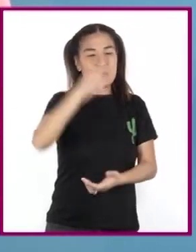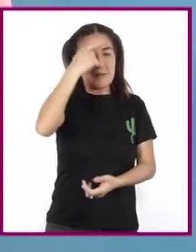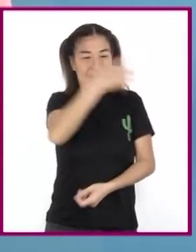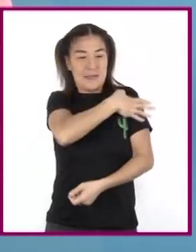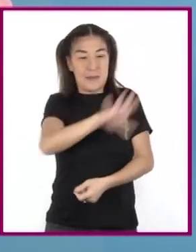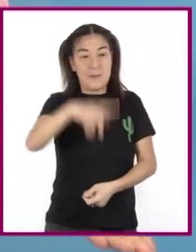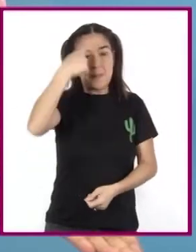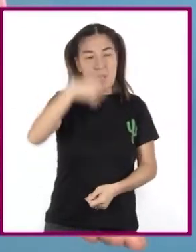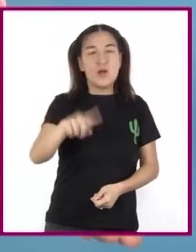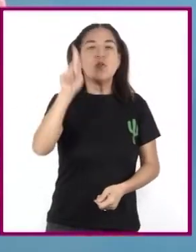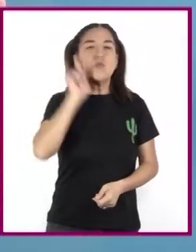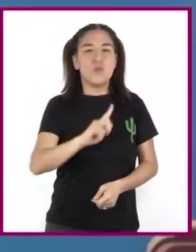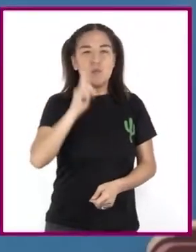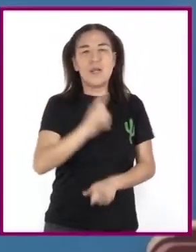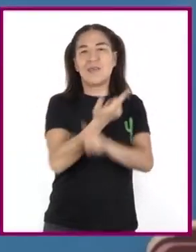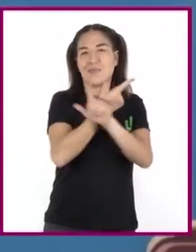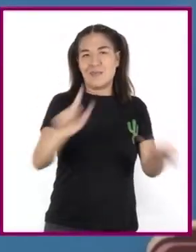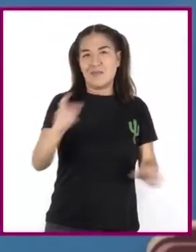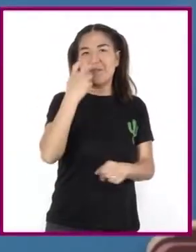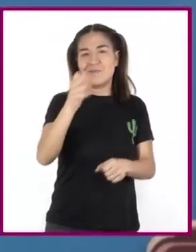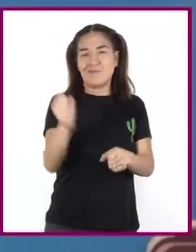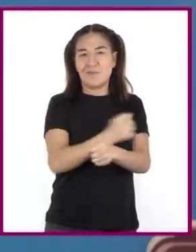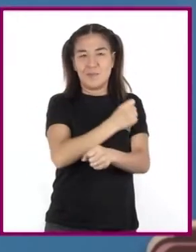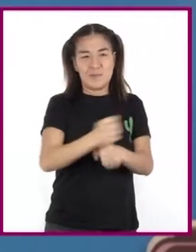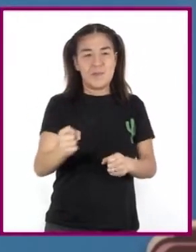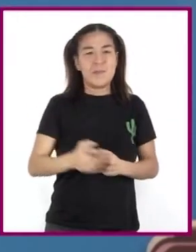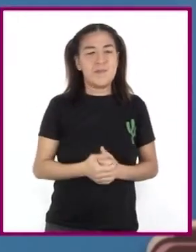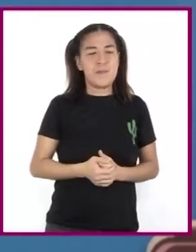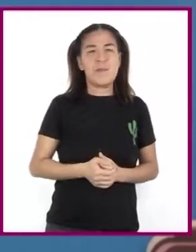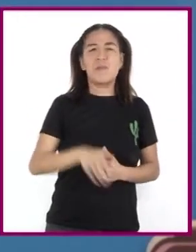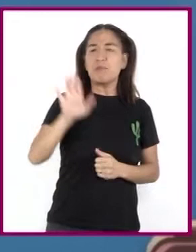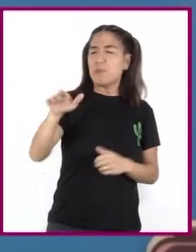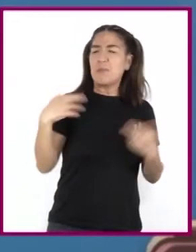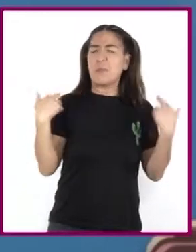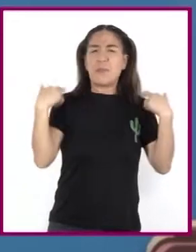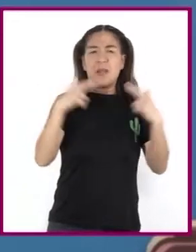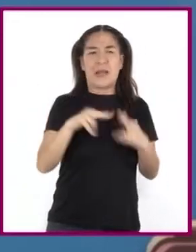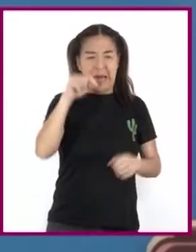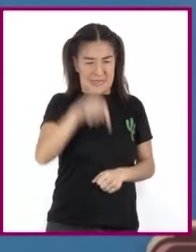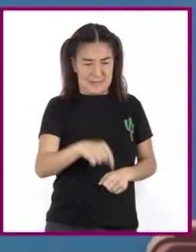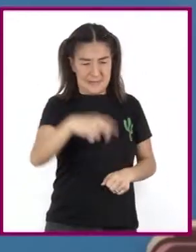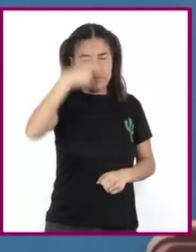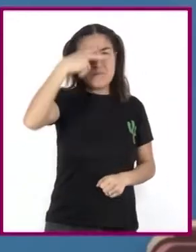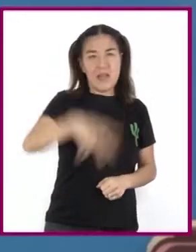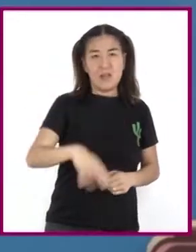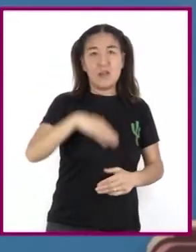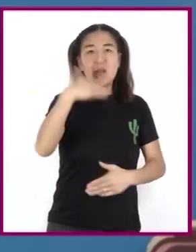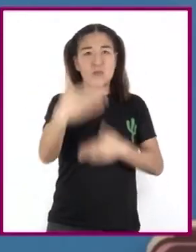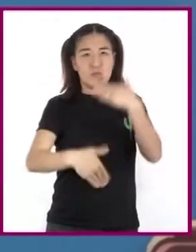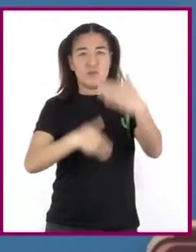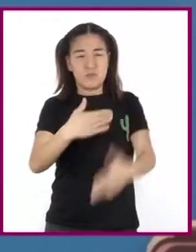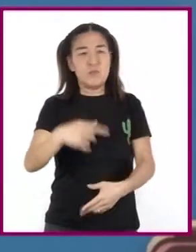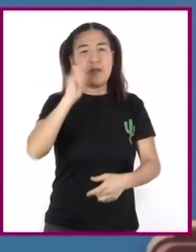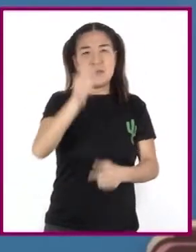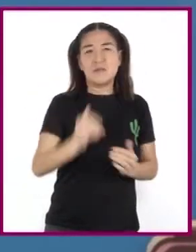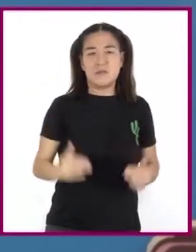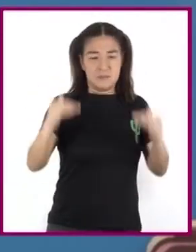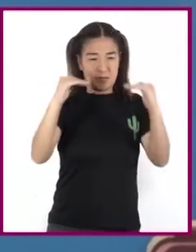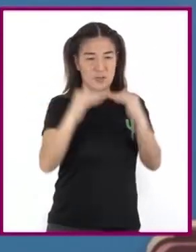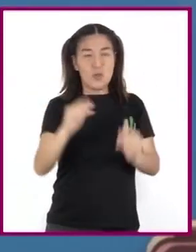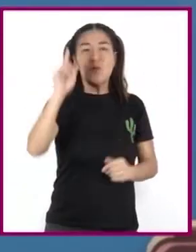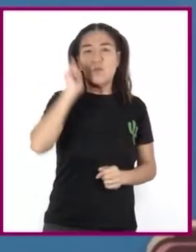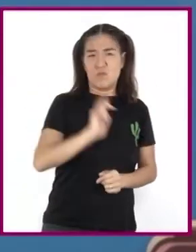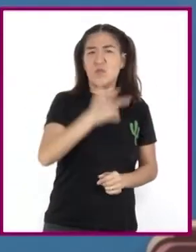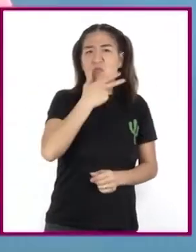Vida Libre de Violencia. Maestro, ¿en México hemos avanzado en materia de igualdad entre mujeres